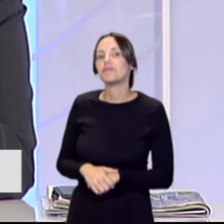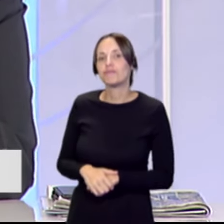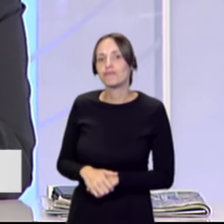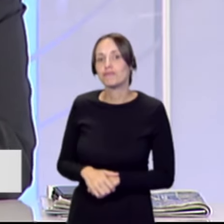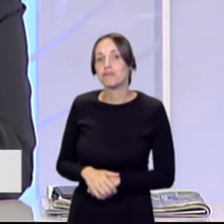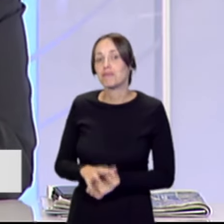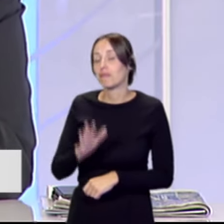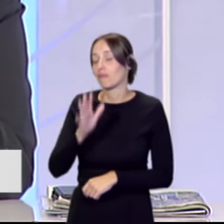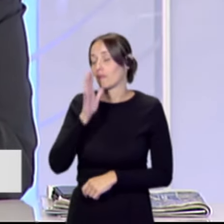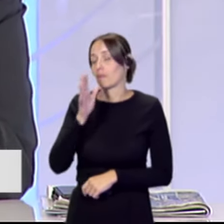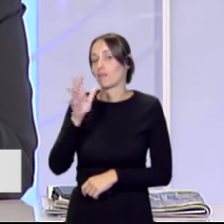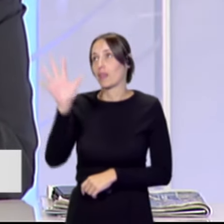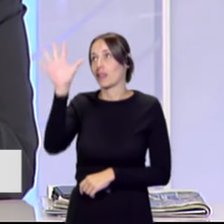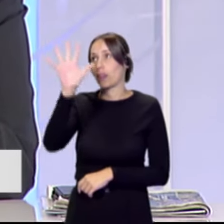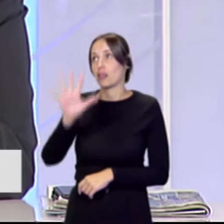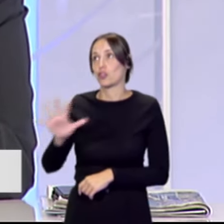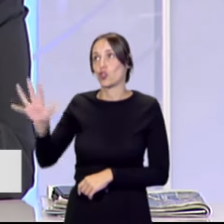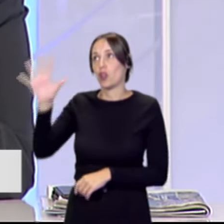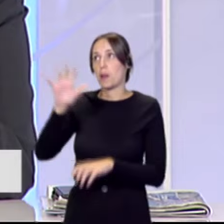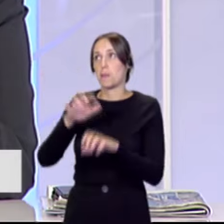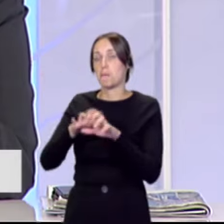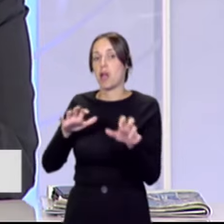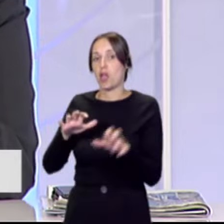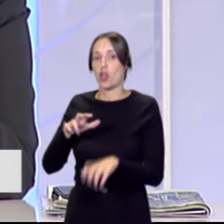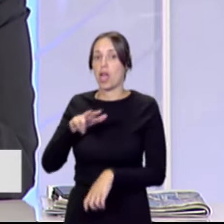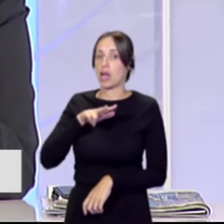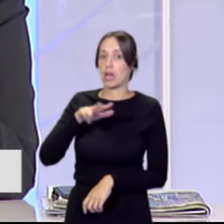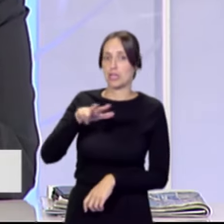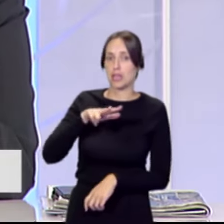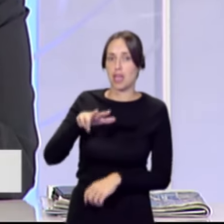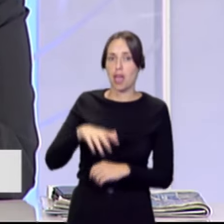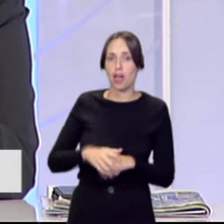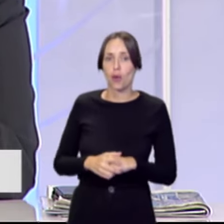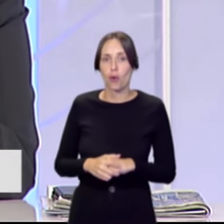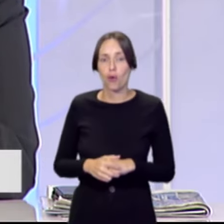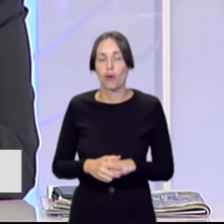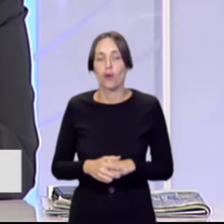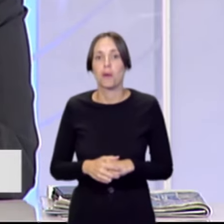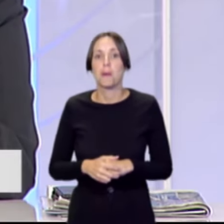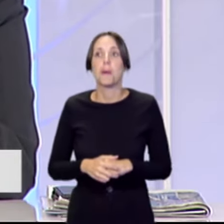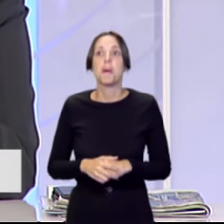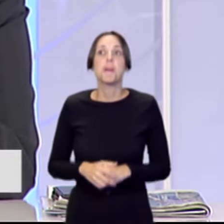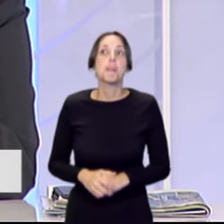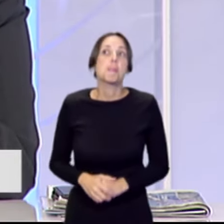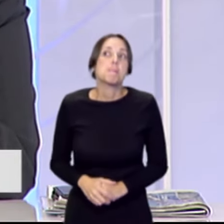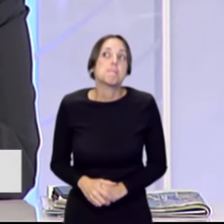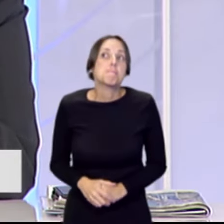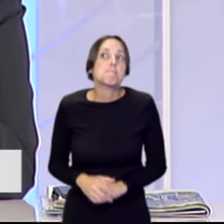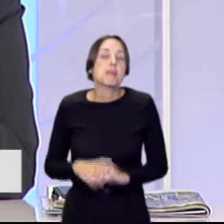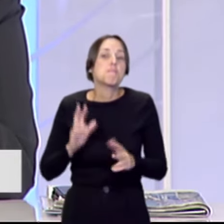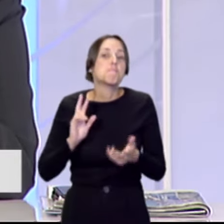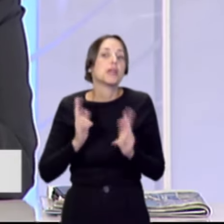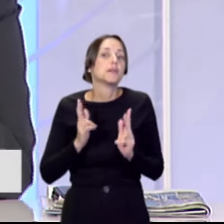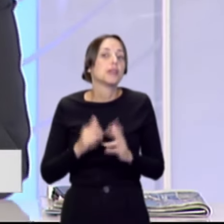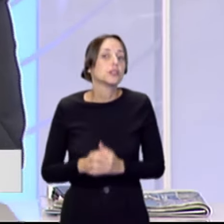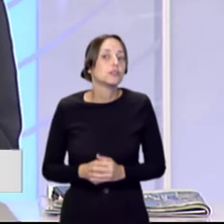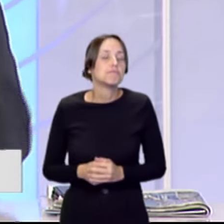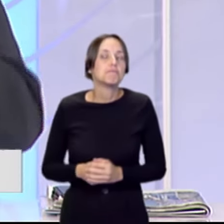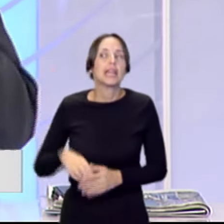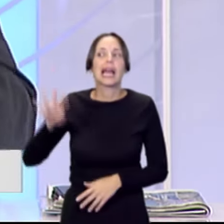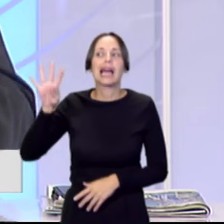la mayor parte del territorio nacional será en castellano. Pero ¿qué va a ocurrir en el País Vasco, en Cataluña